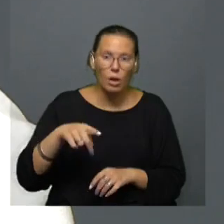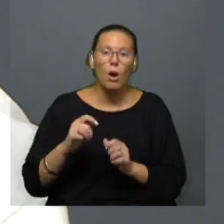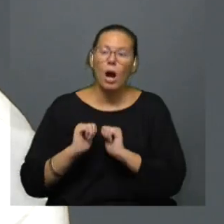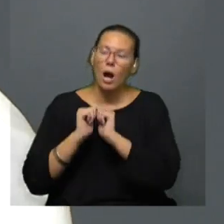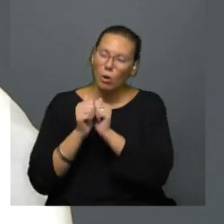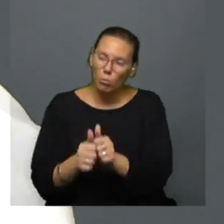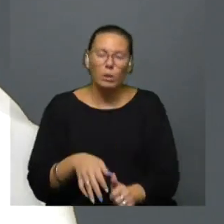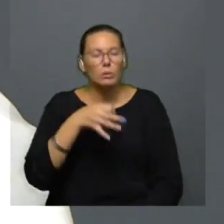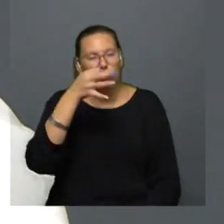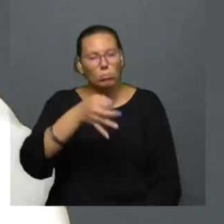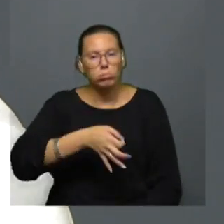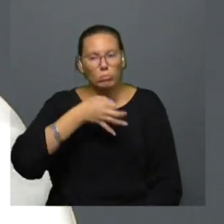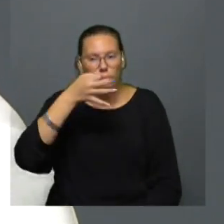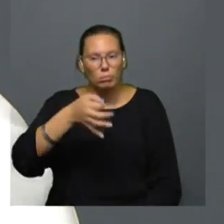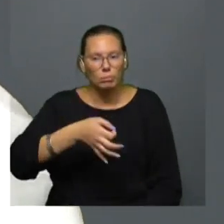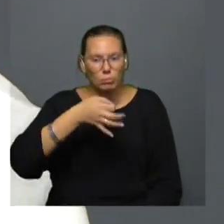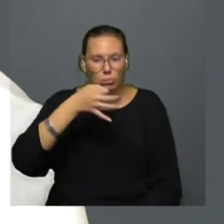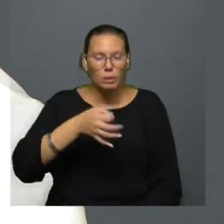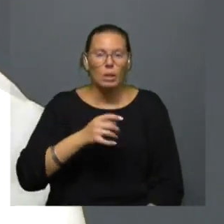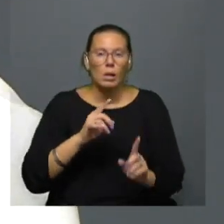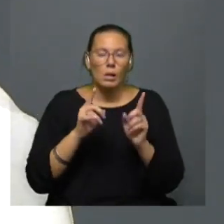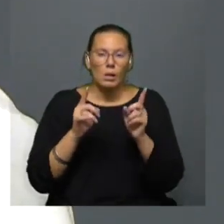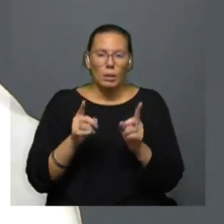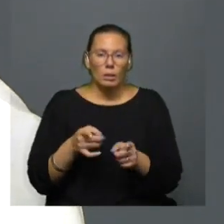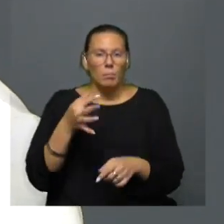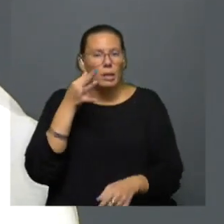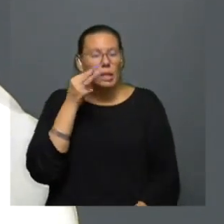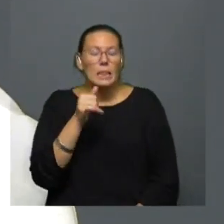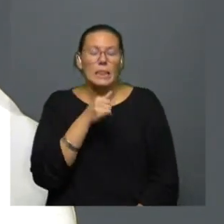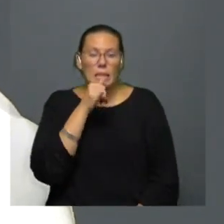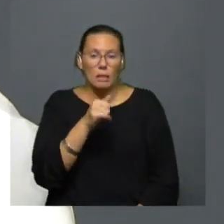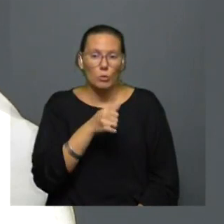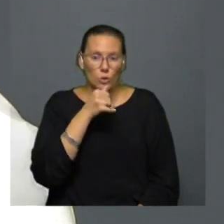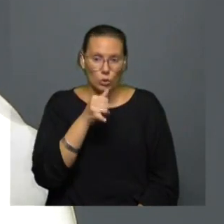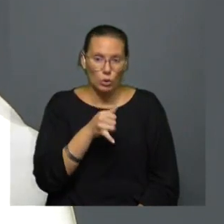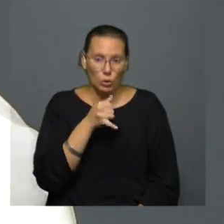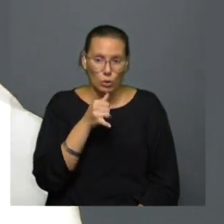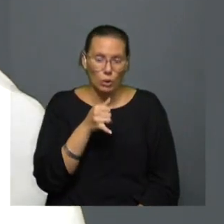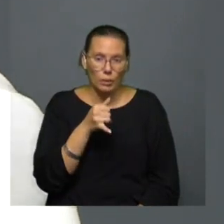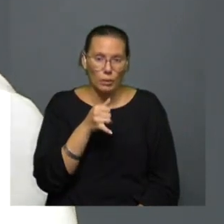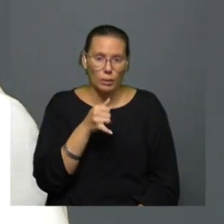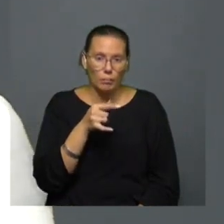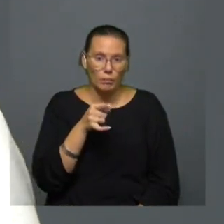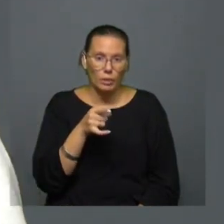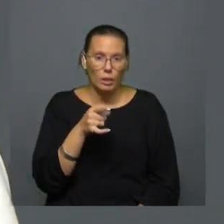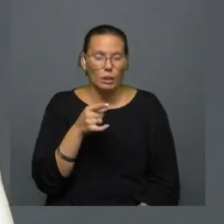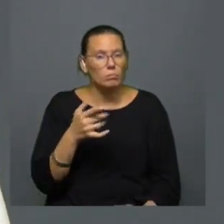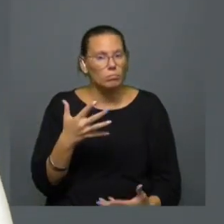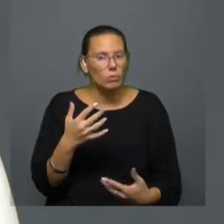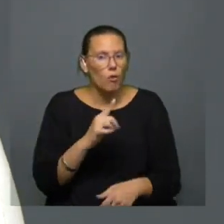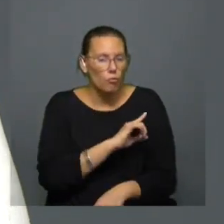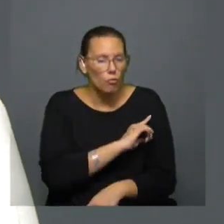la charla, también un testimonio, Y bueno, y es una cosa potente,